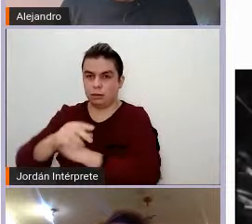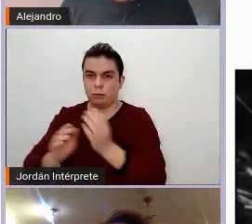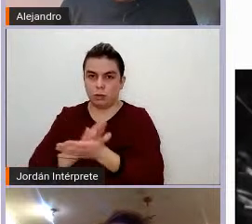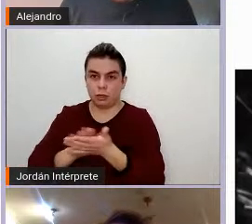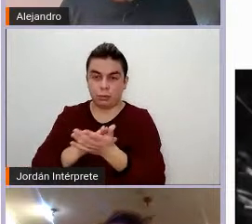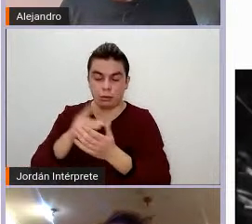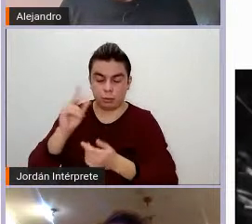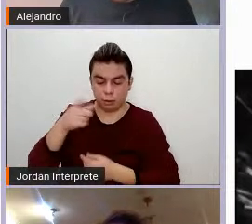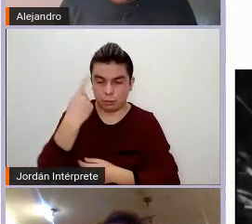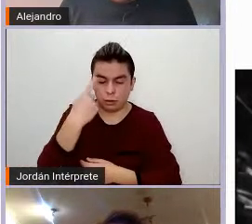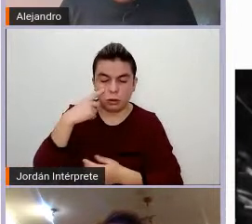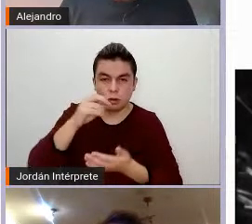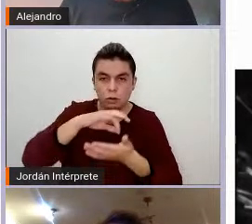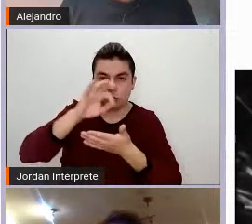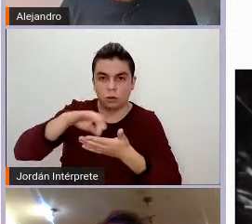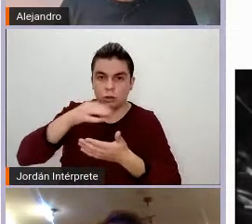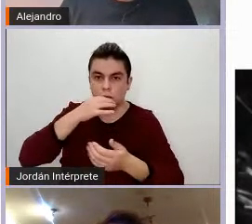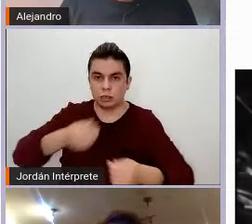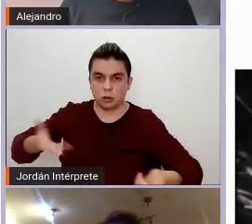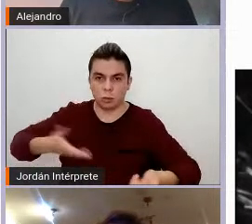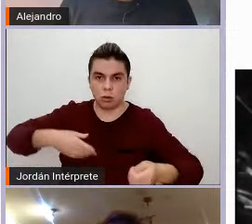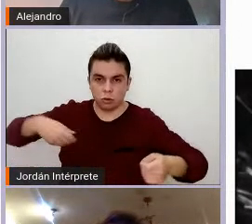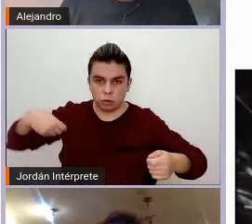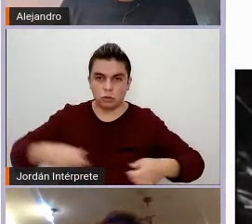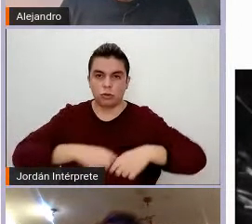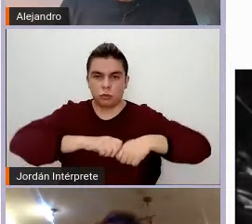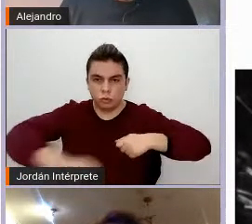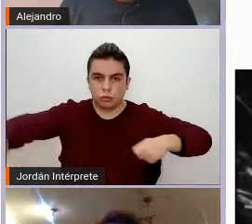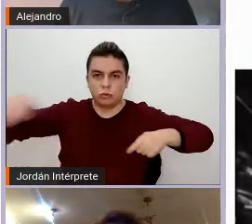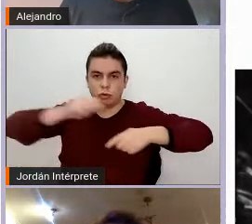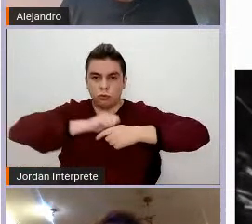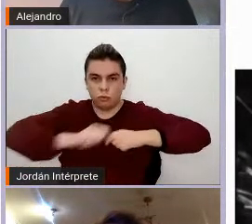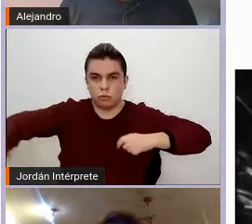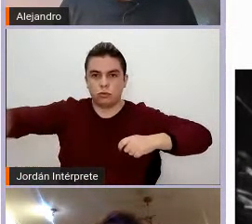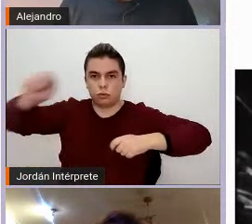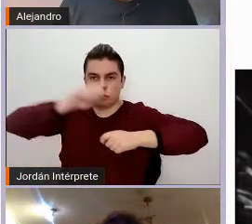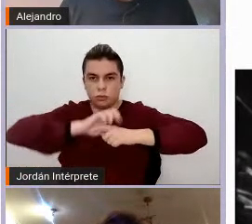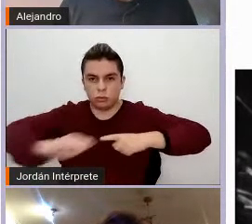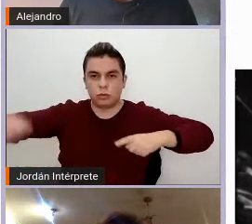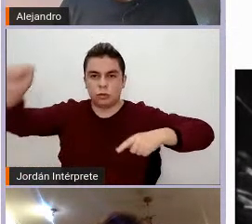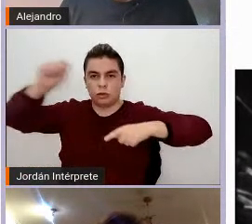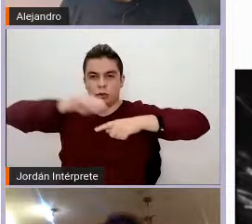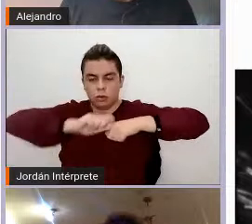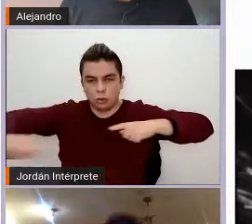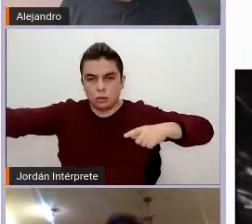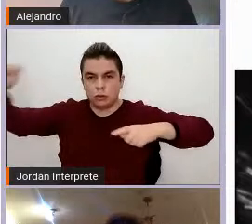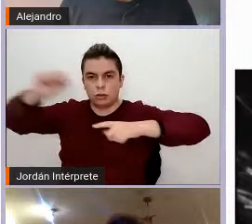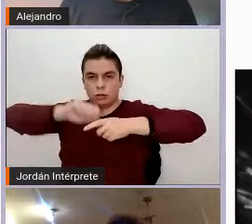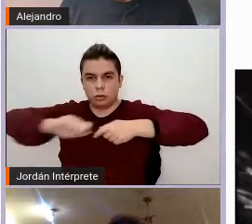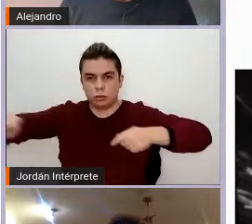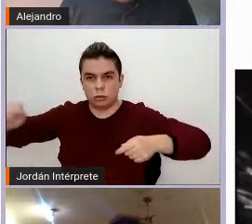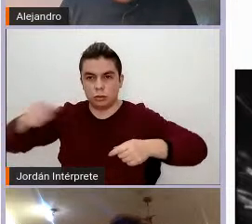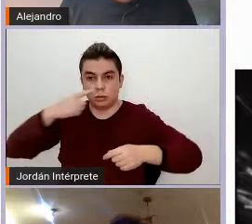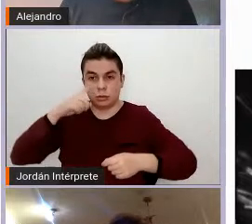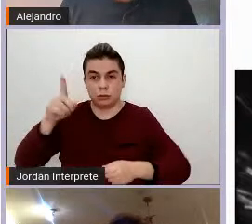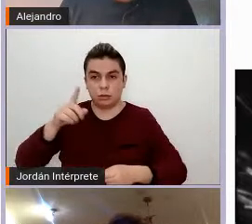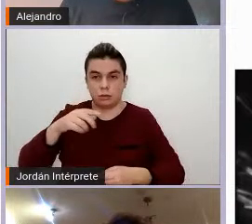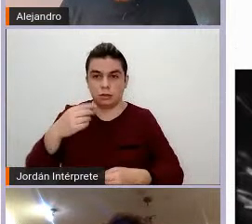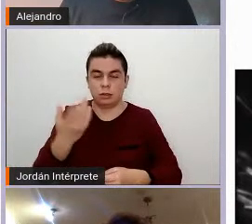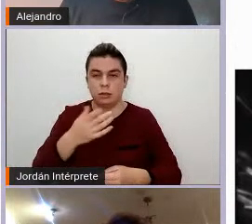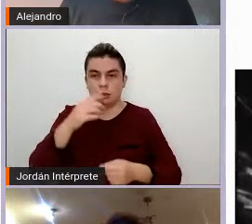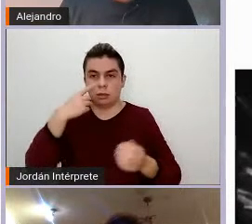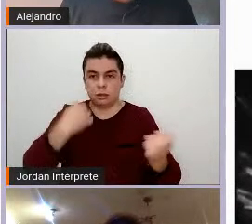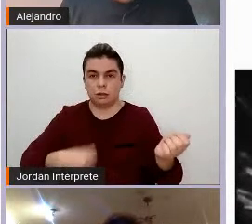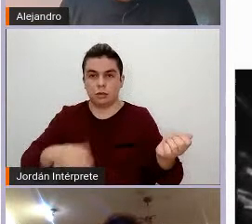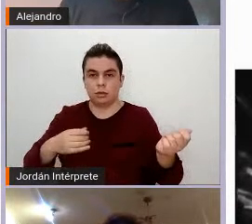traduce musicalmente el cepillado de las varas de mimbre que ejecuta Manzanito a través de los glissandos hechos por la mano izquierda en la